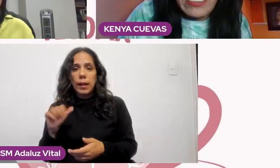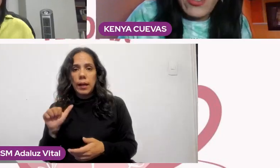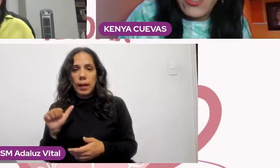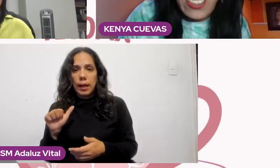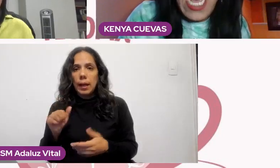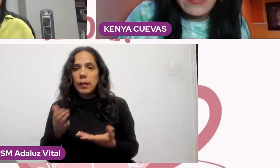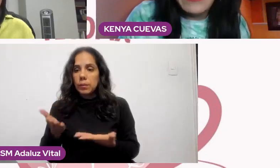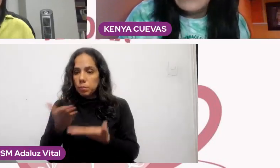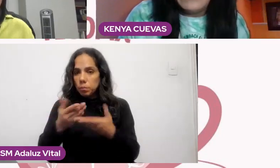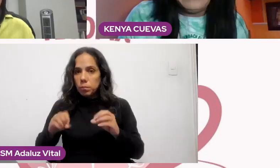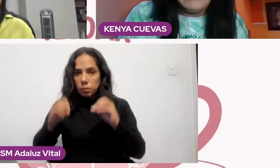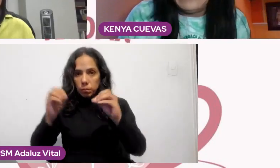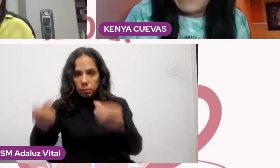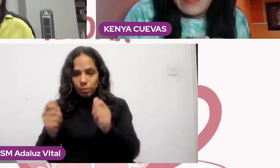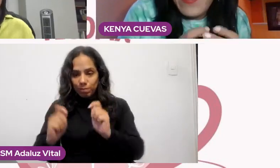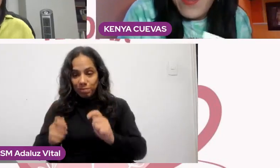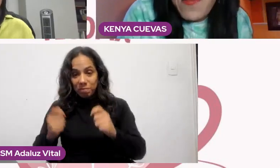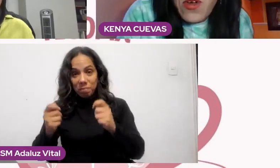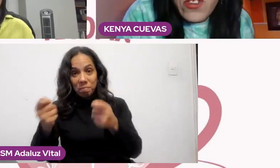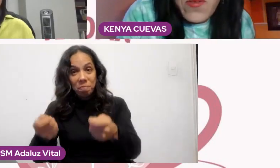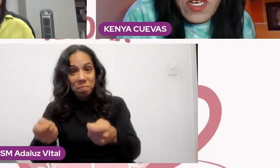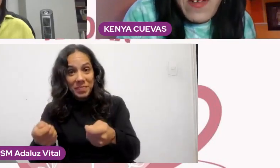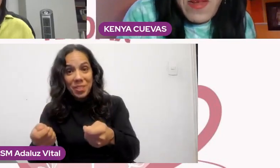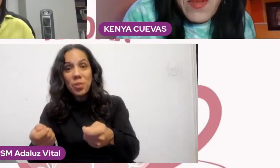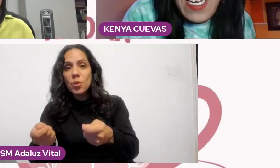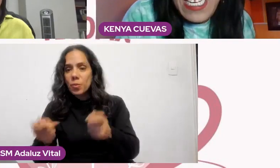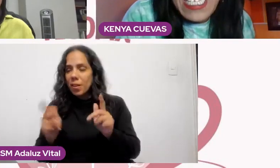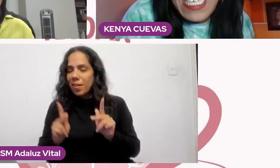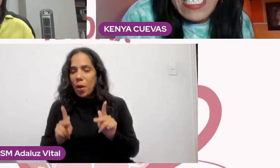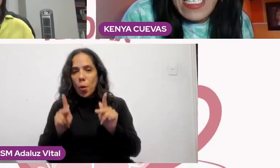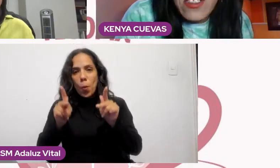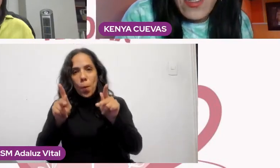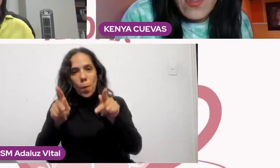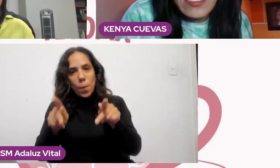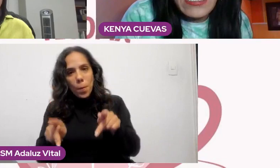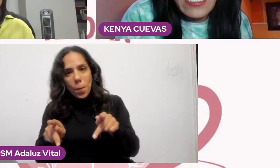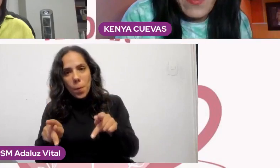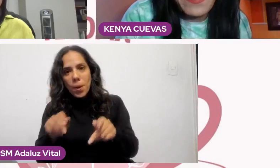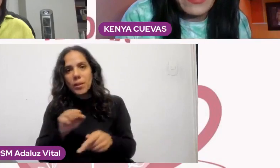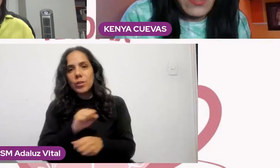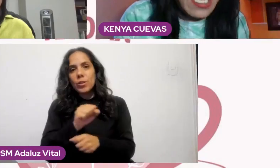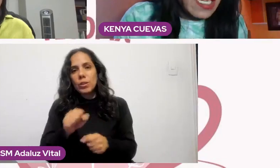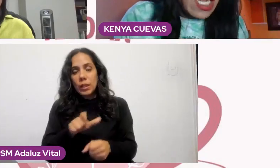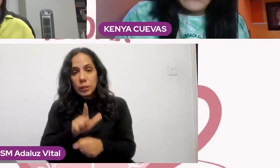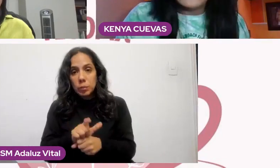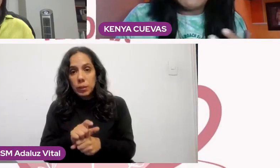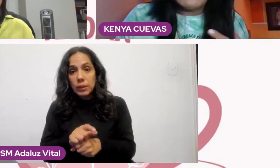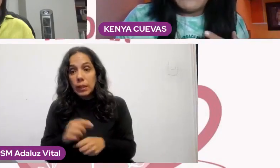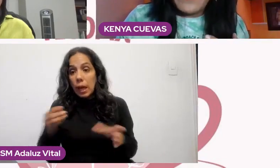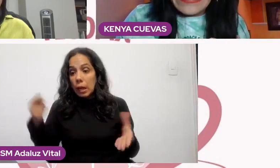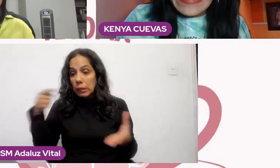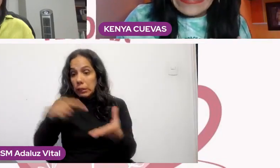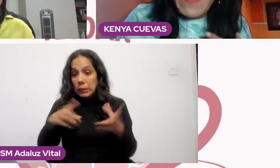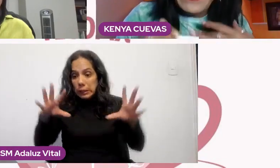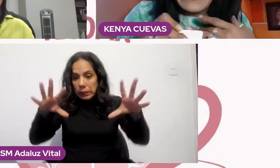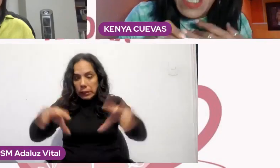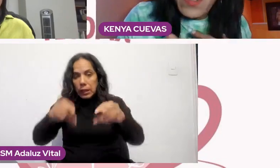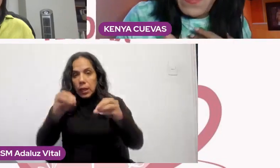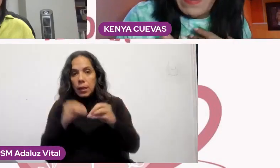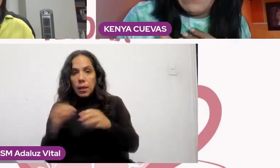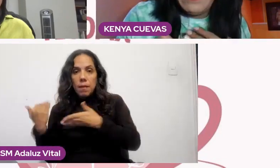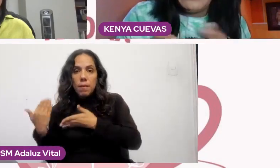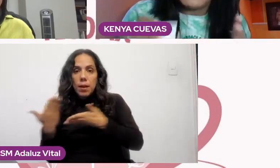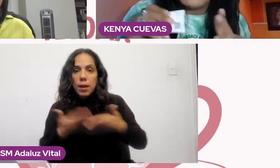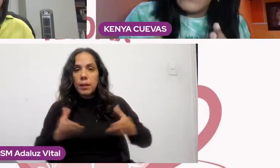mausoleo en estos días, y la verdad quedó hermoso porque van a poder ingresar 155 personas, donde vamos a poder dignificar